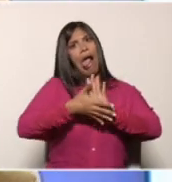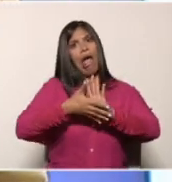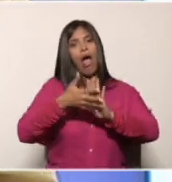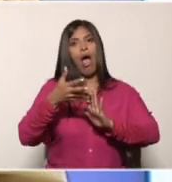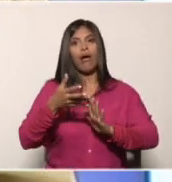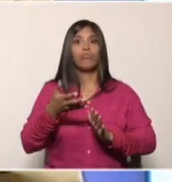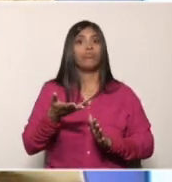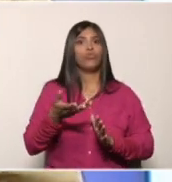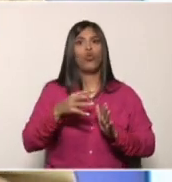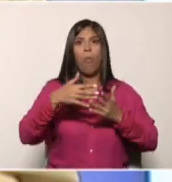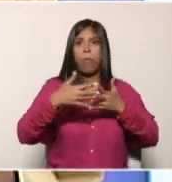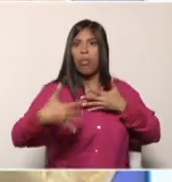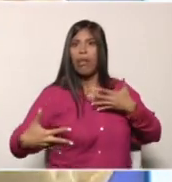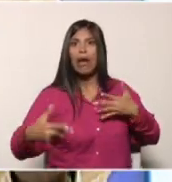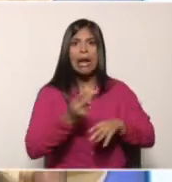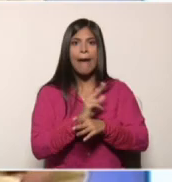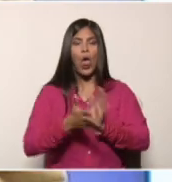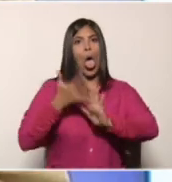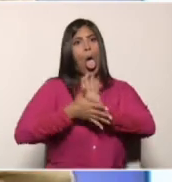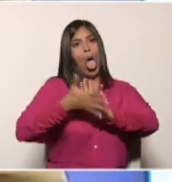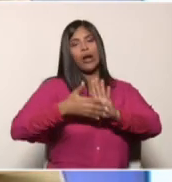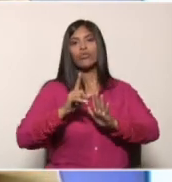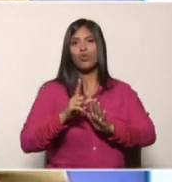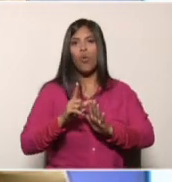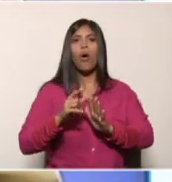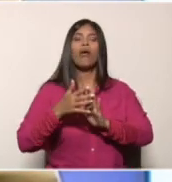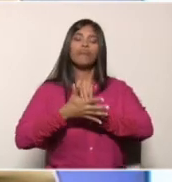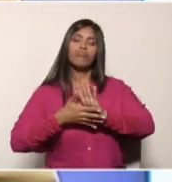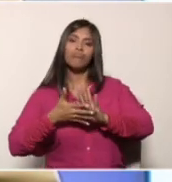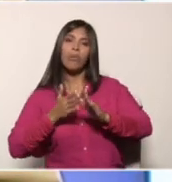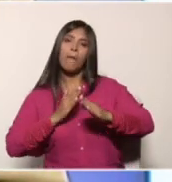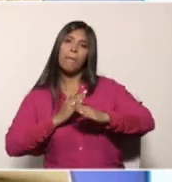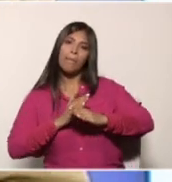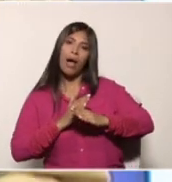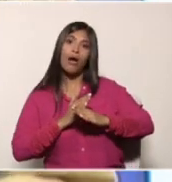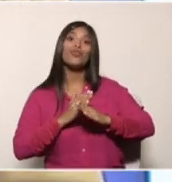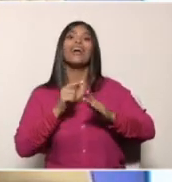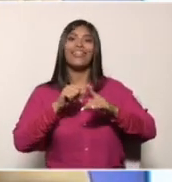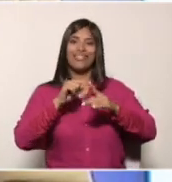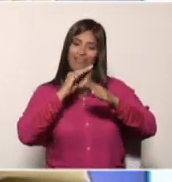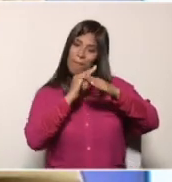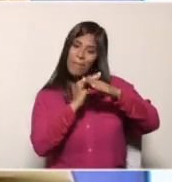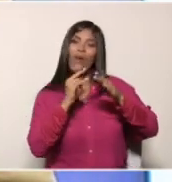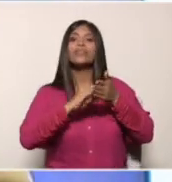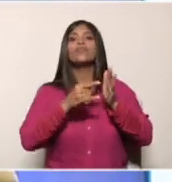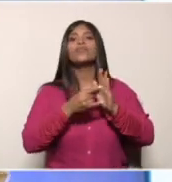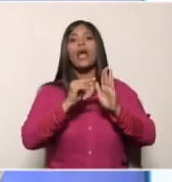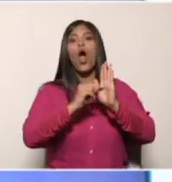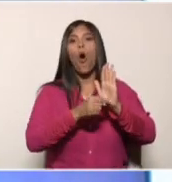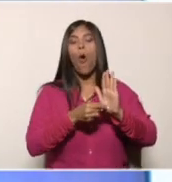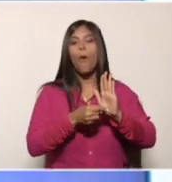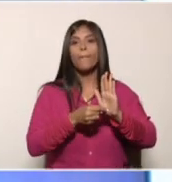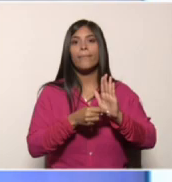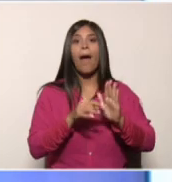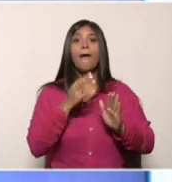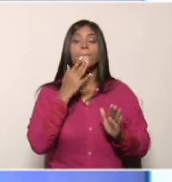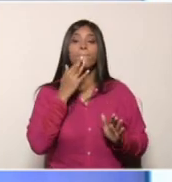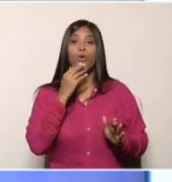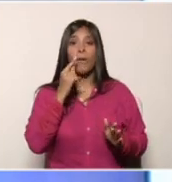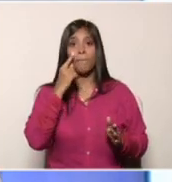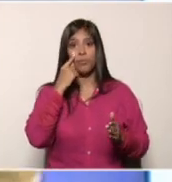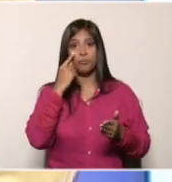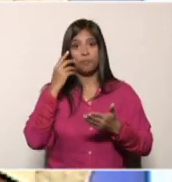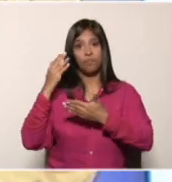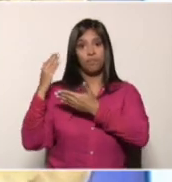hablando y sin darnos cuenta estamos utilizando una coma. Por ejemplo, vamos un momento a la pizarra para